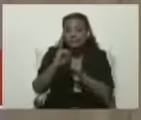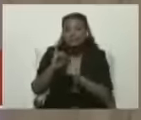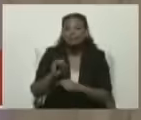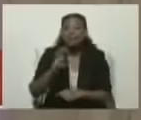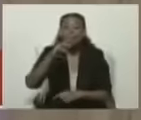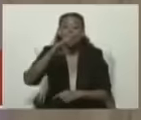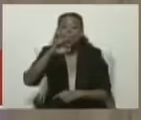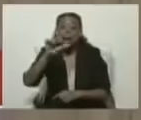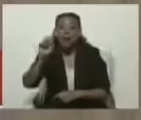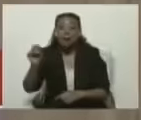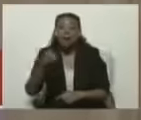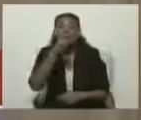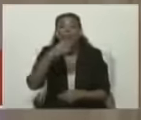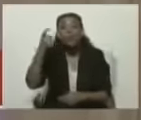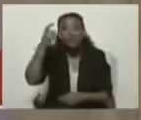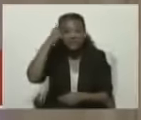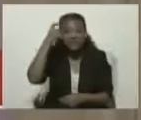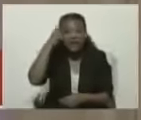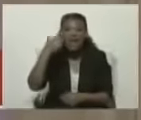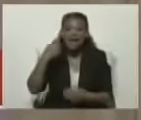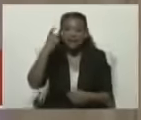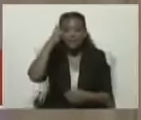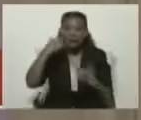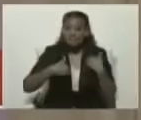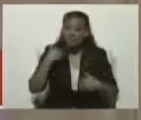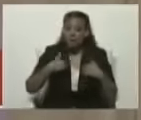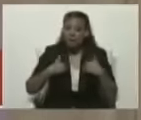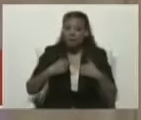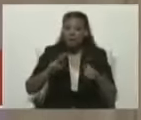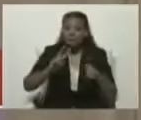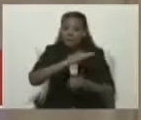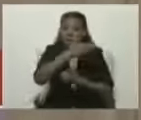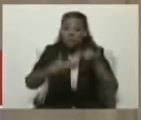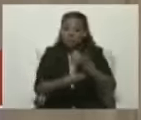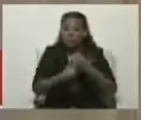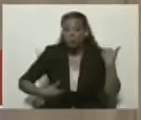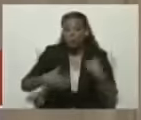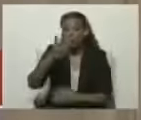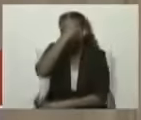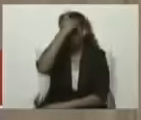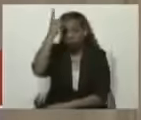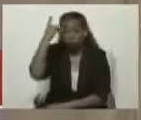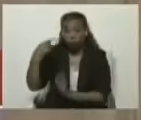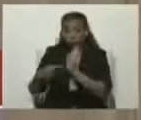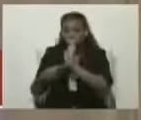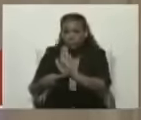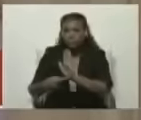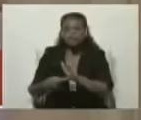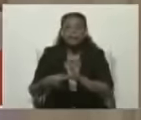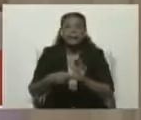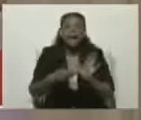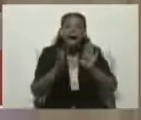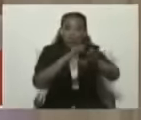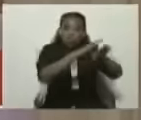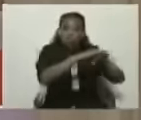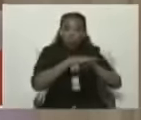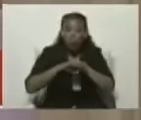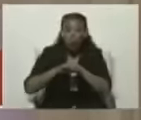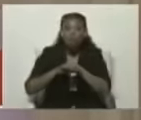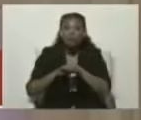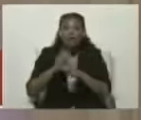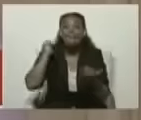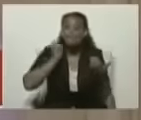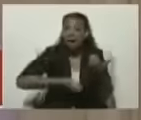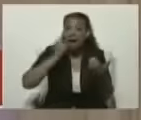días. El día miércoles, el primer vicepresidente del Partido Socialista Unido de Venezuela, Diosdado Cabello, anunció a través del programa Con